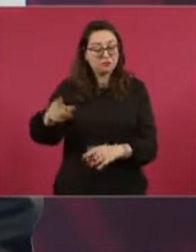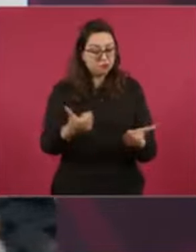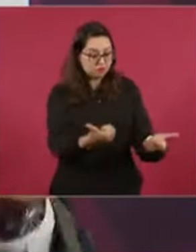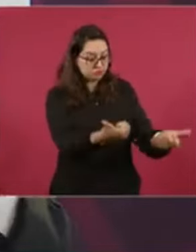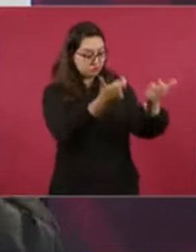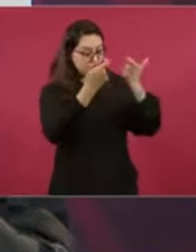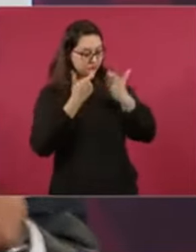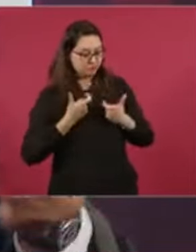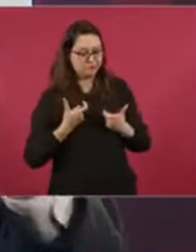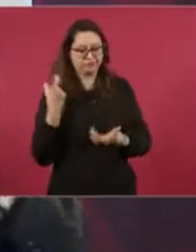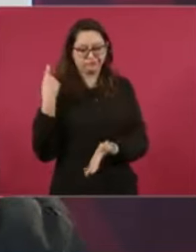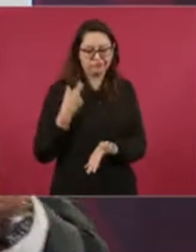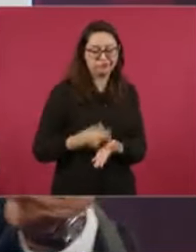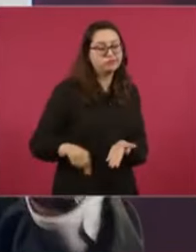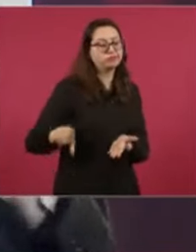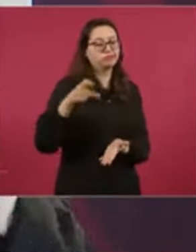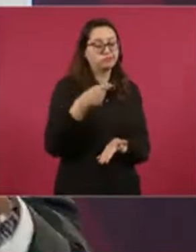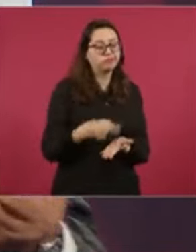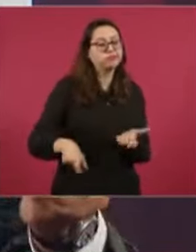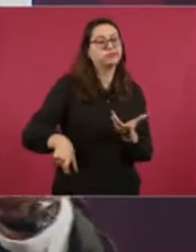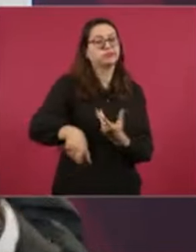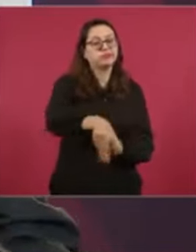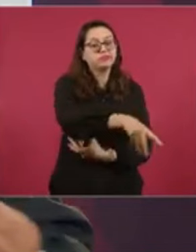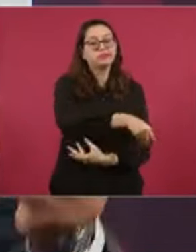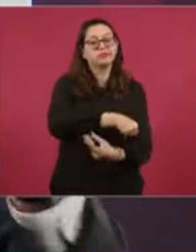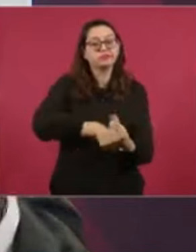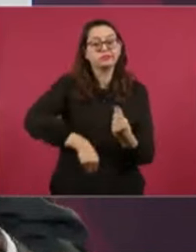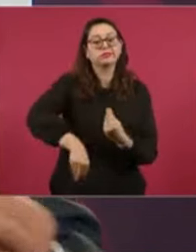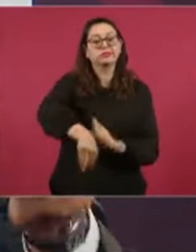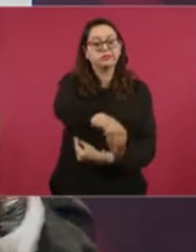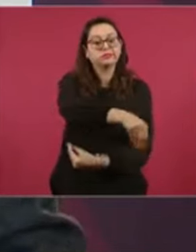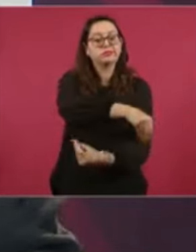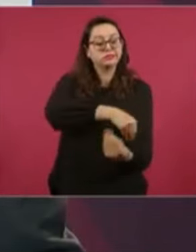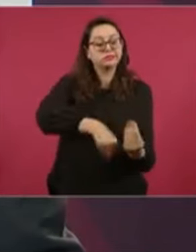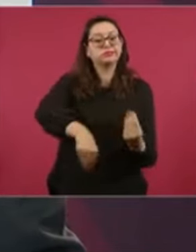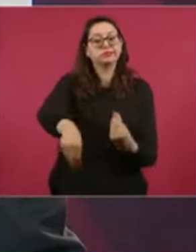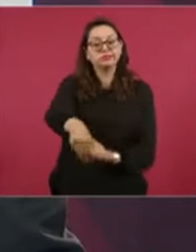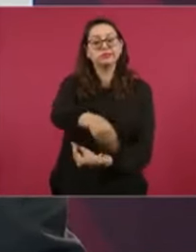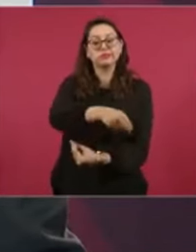Si hay recursos, hay circulante,